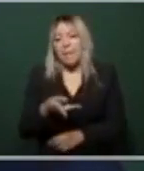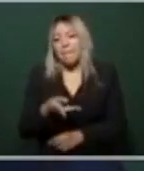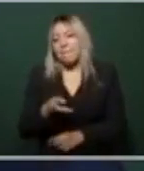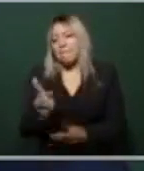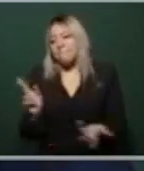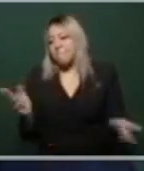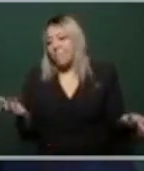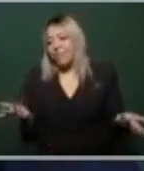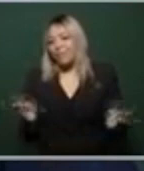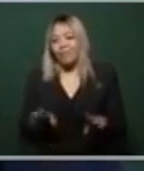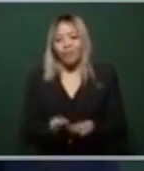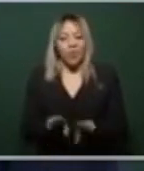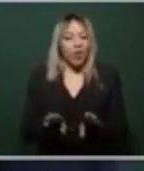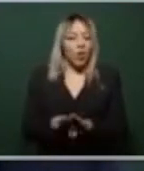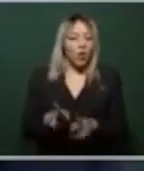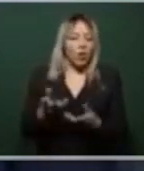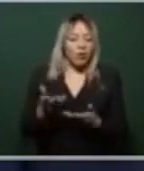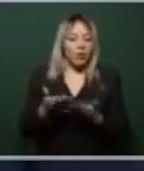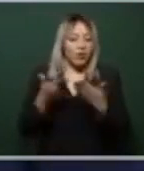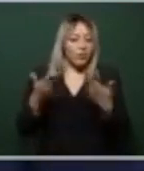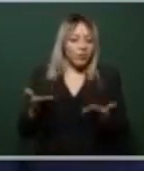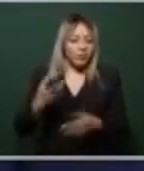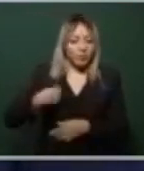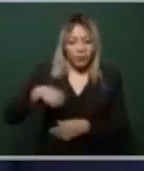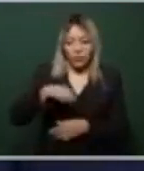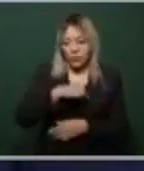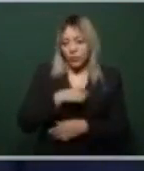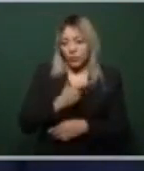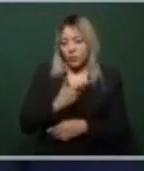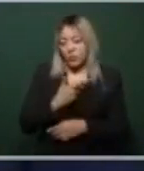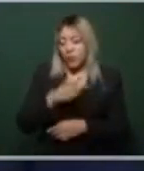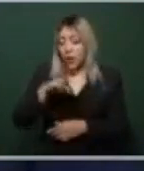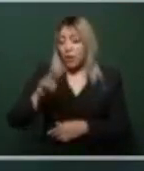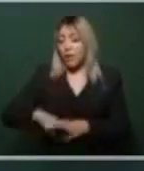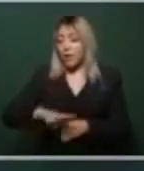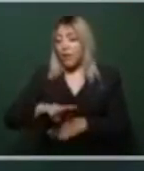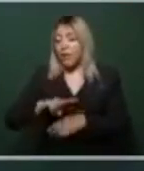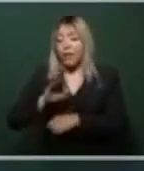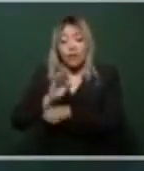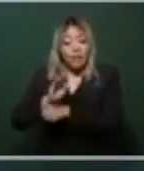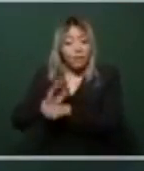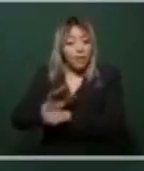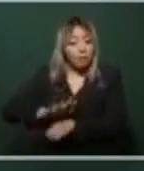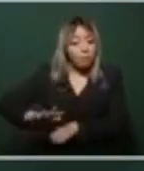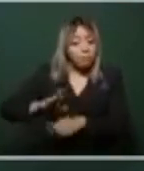y estamos nosotros defendiendo a los productores,